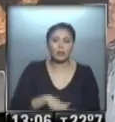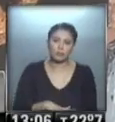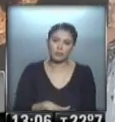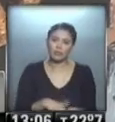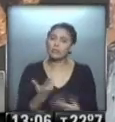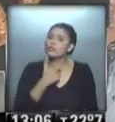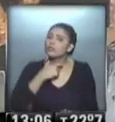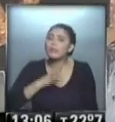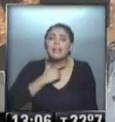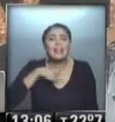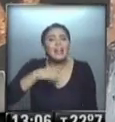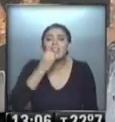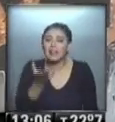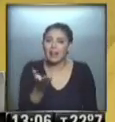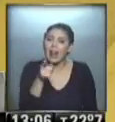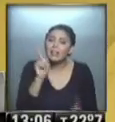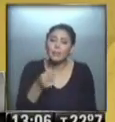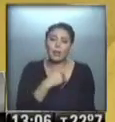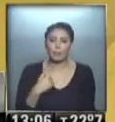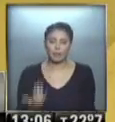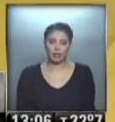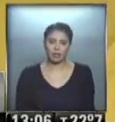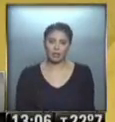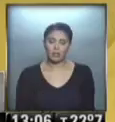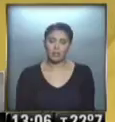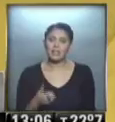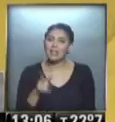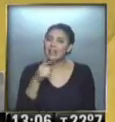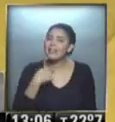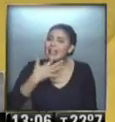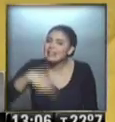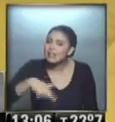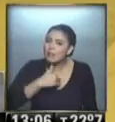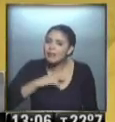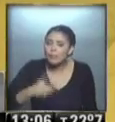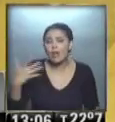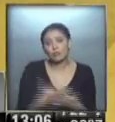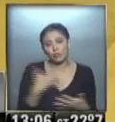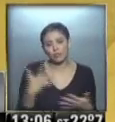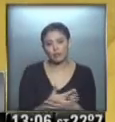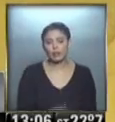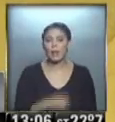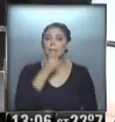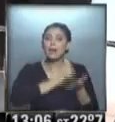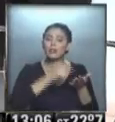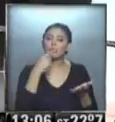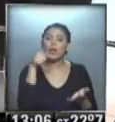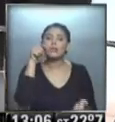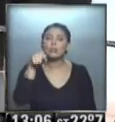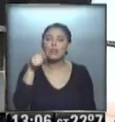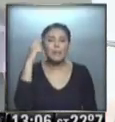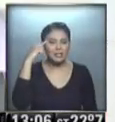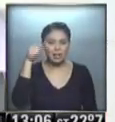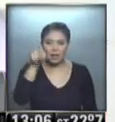que declare, tiene madre también él y debe saber el dolor de una madre. ¿Usted cree que en la declaración de este